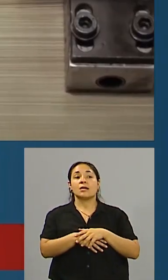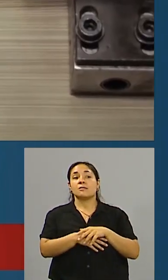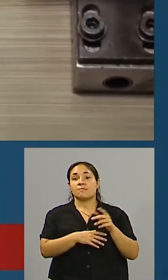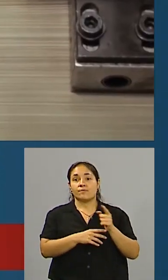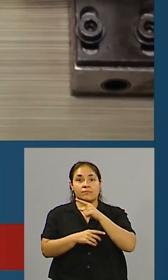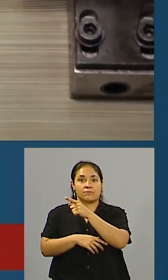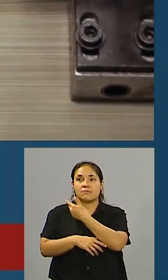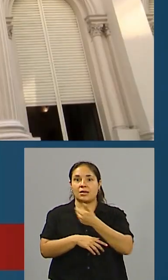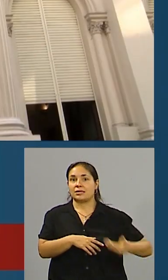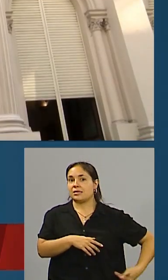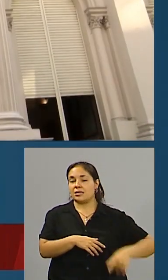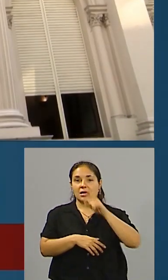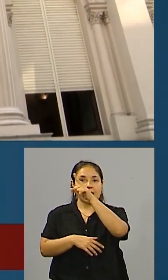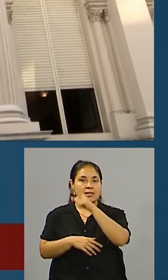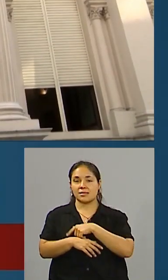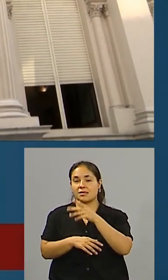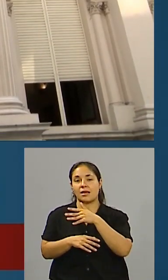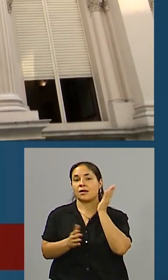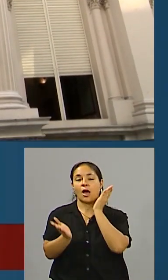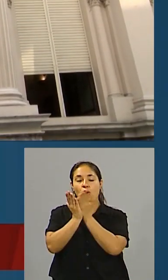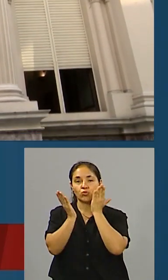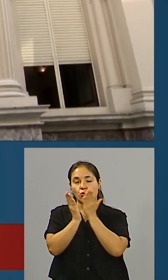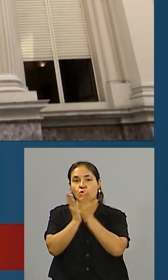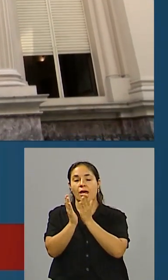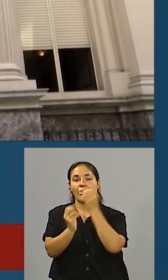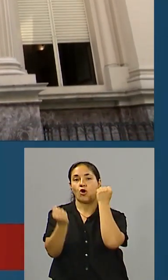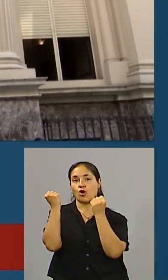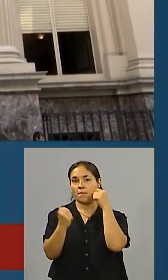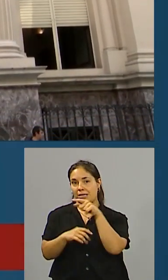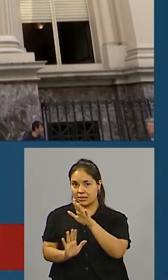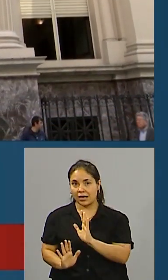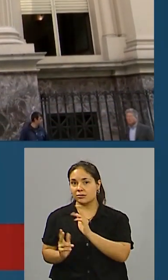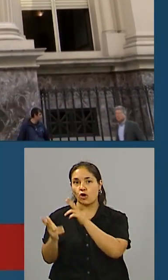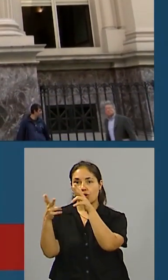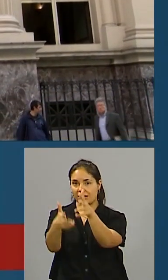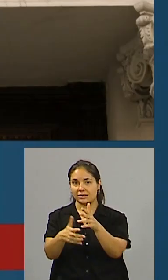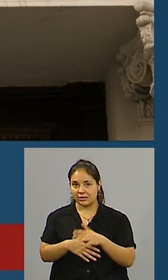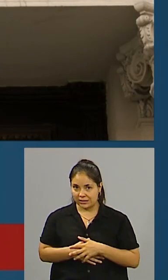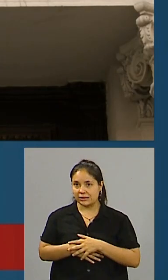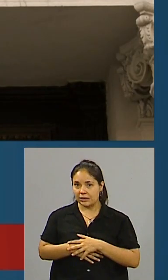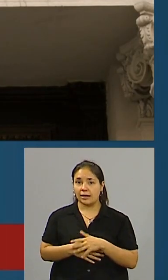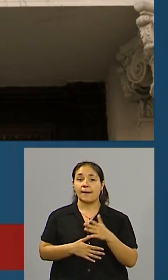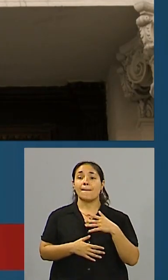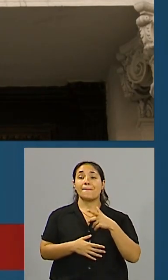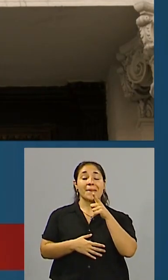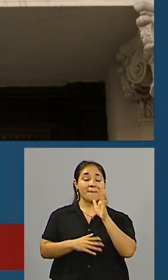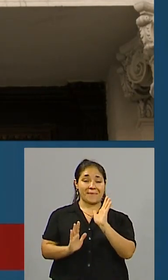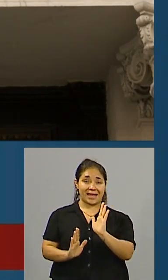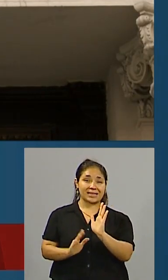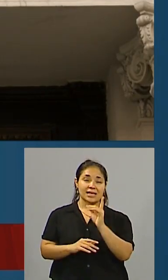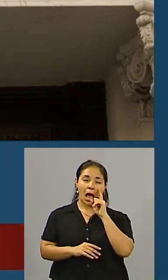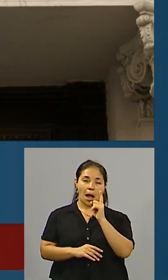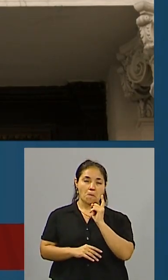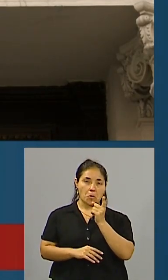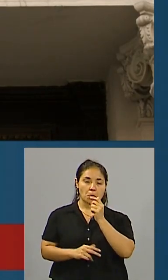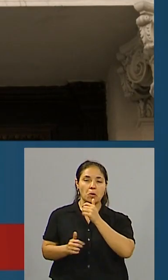el presidente del país y con formación económica. Entonces creo que es exprofeso con el